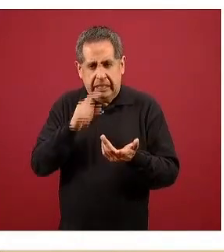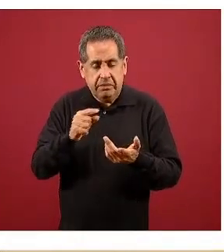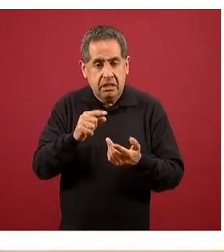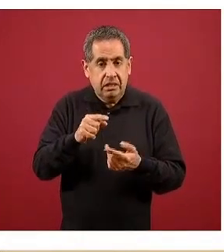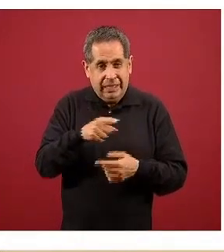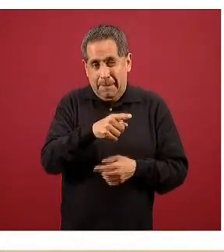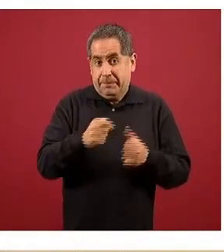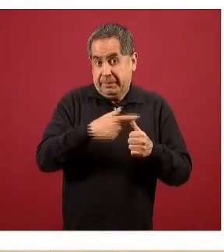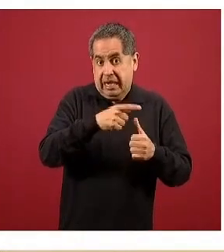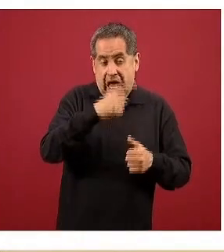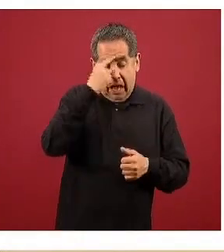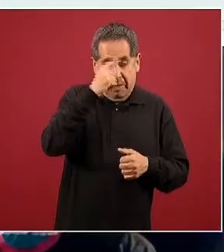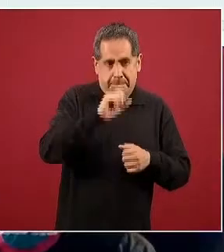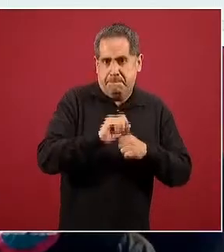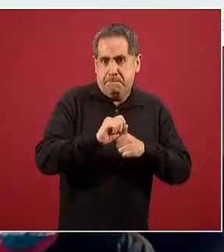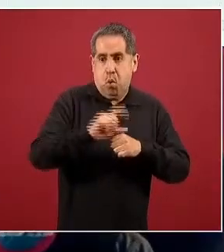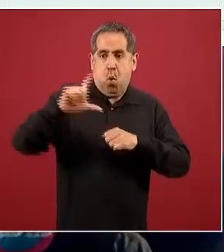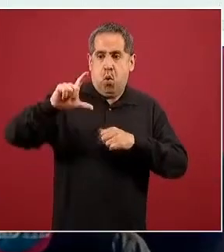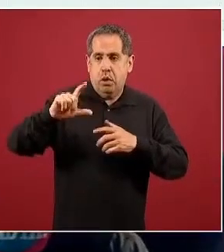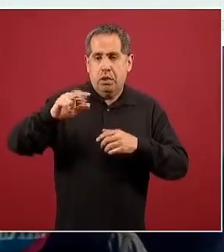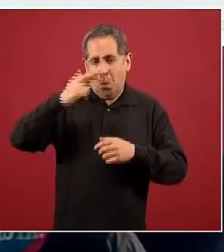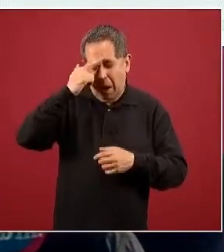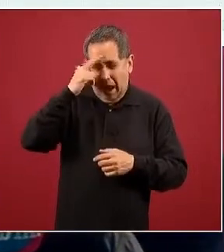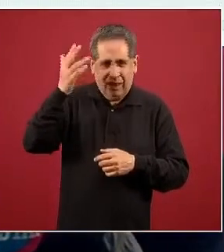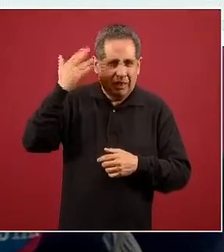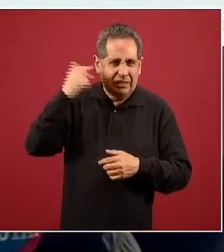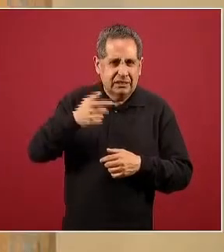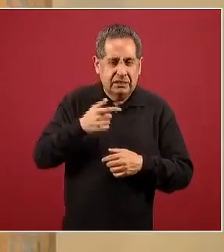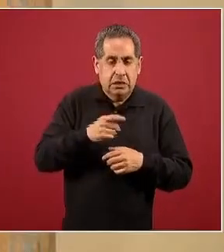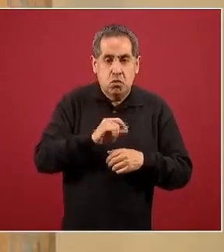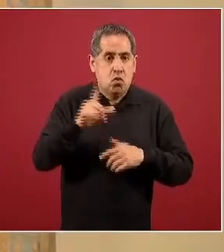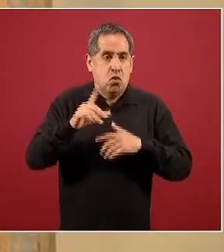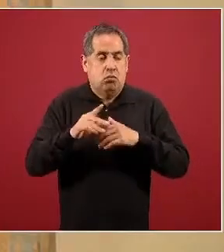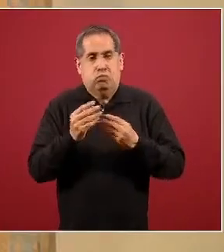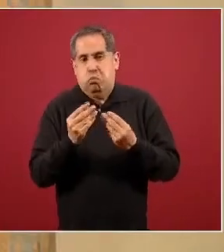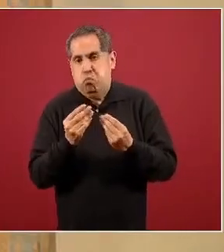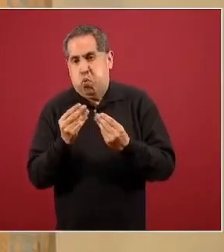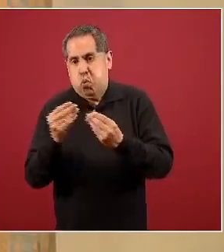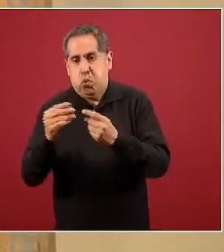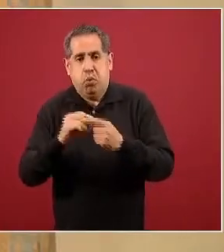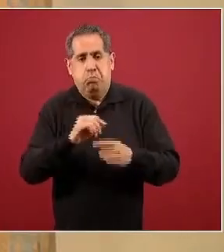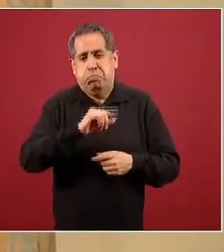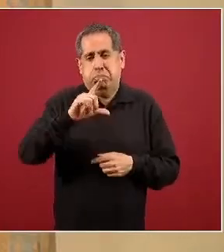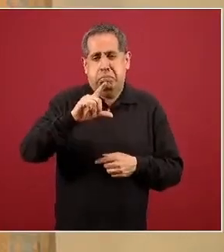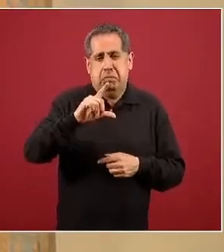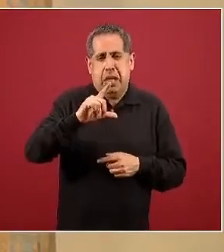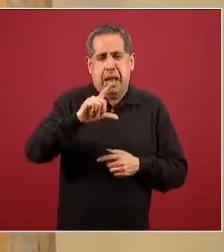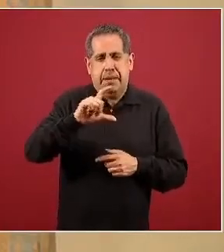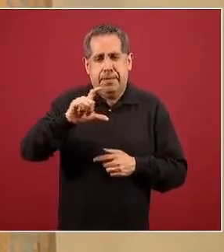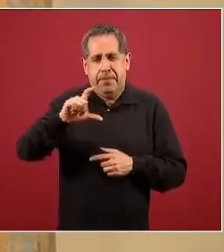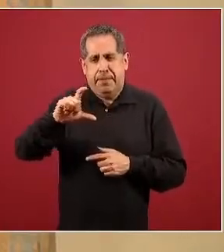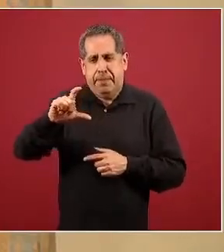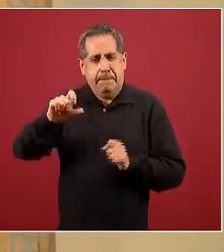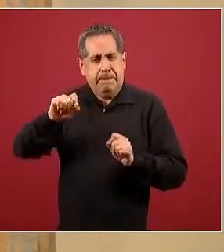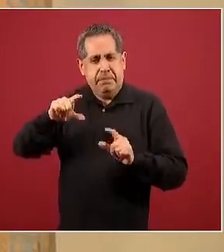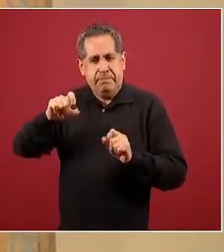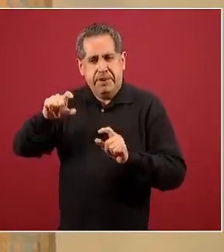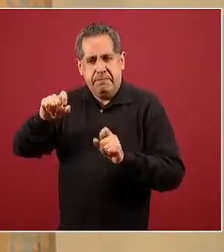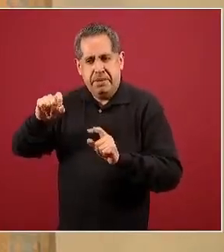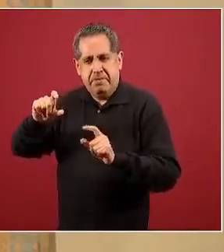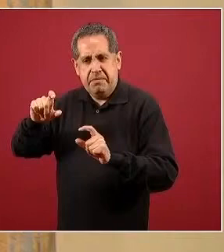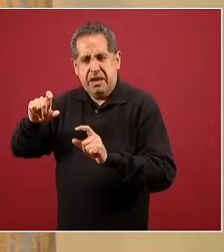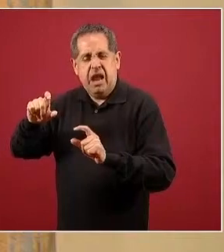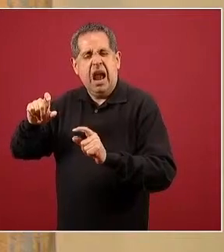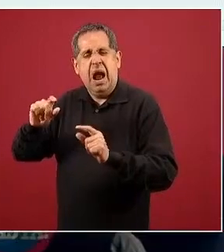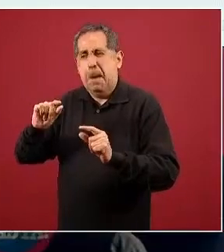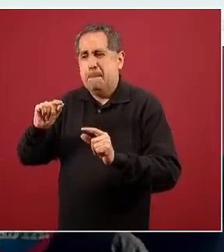fue una de las primeras ciudades en nuestro país en tener un pico epidémico importante, y después ahí se ha